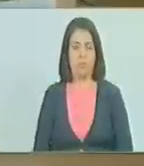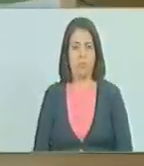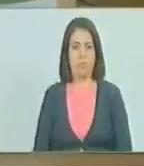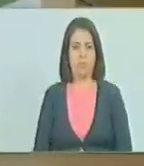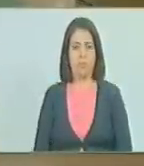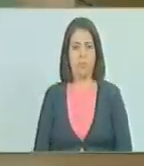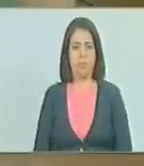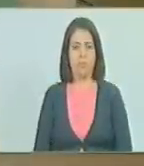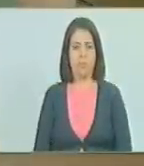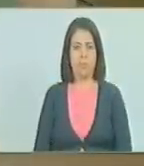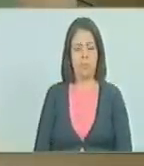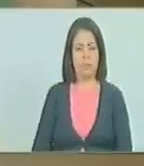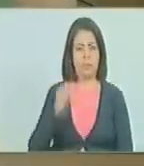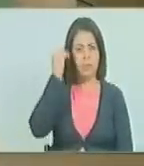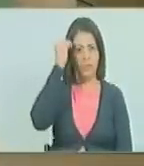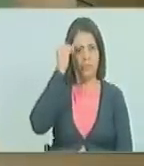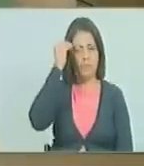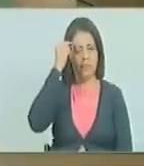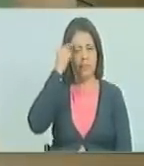En los considerandos,